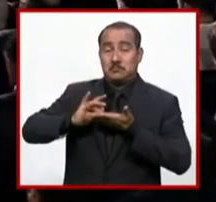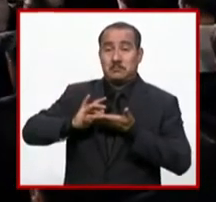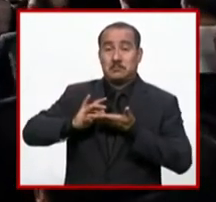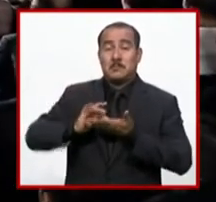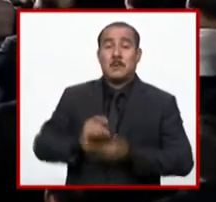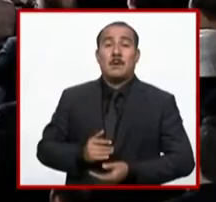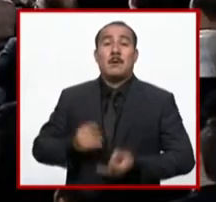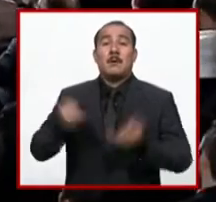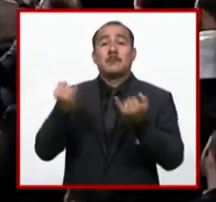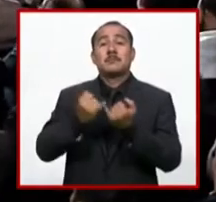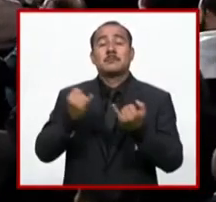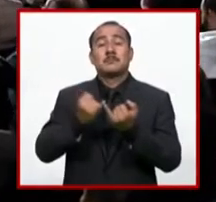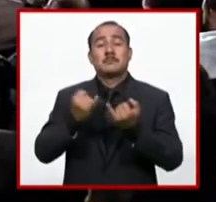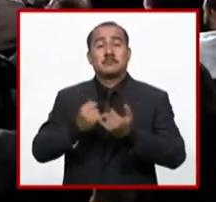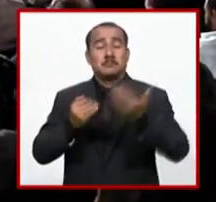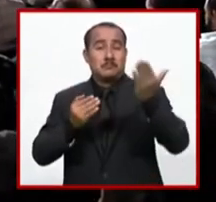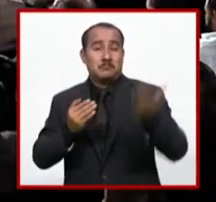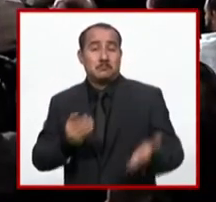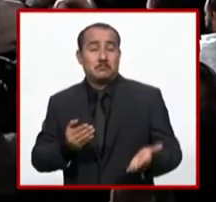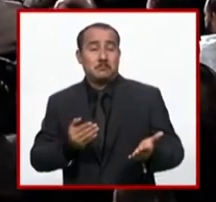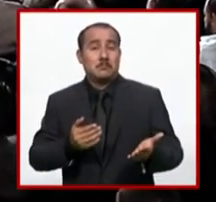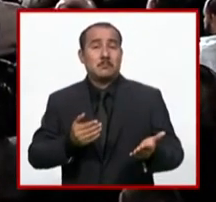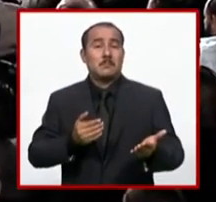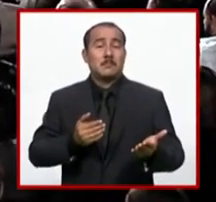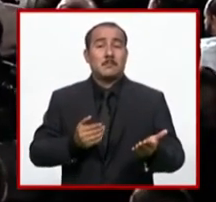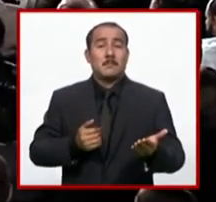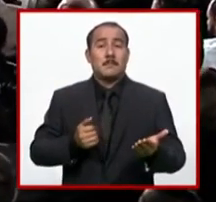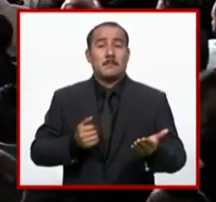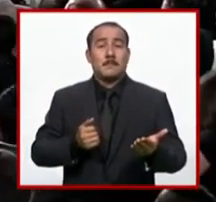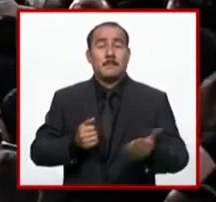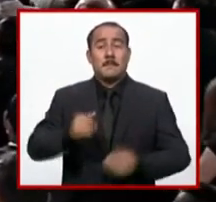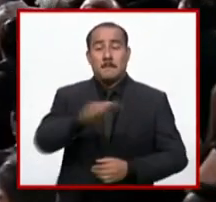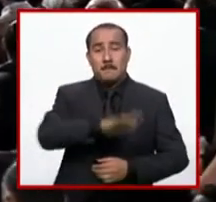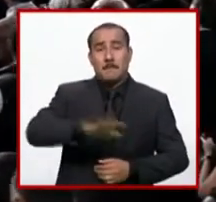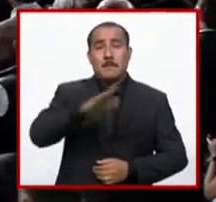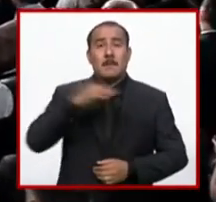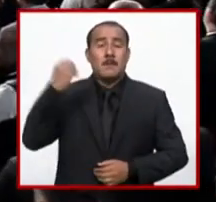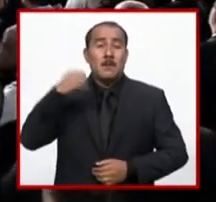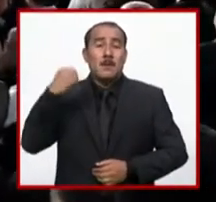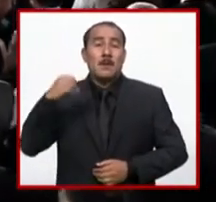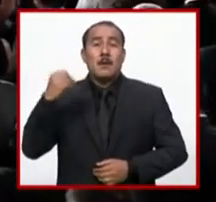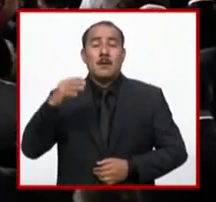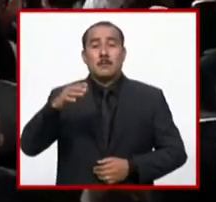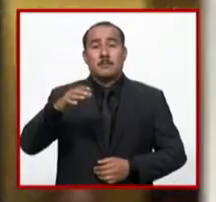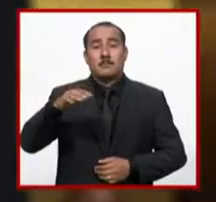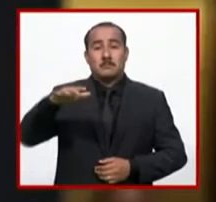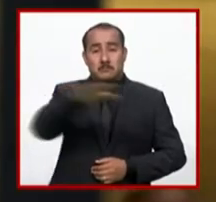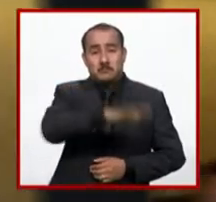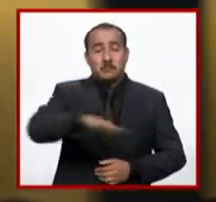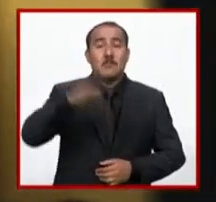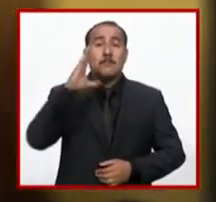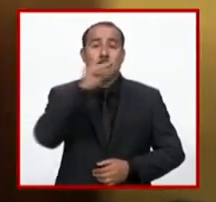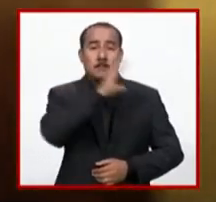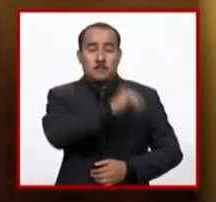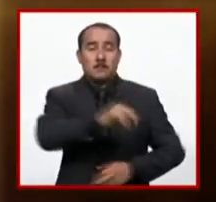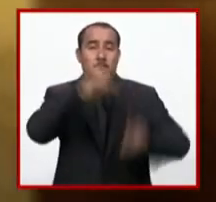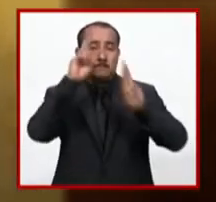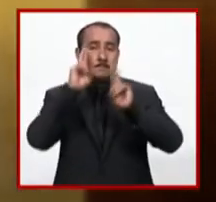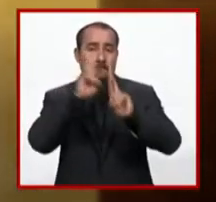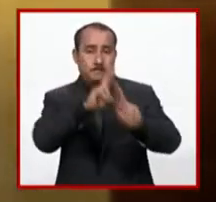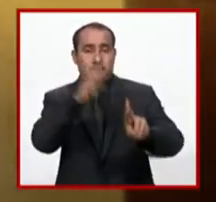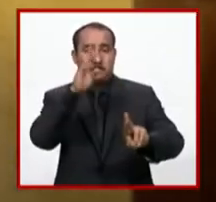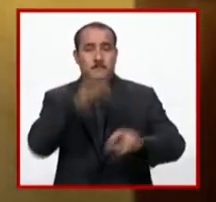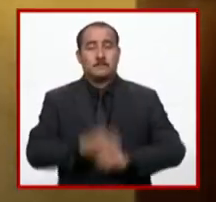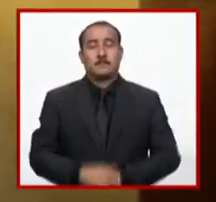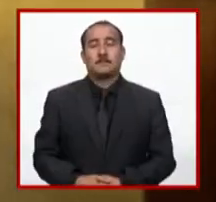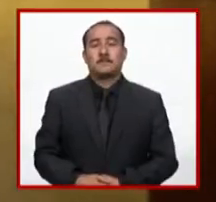se reconoció la personalidad jurídica del pueblo afromexicano en Oaxaca.